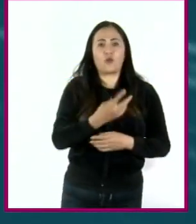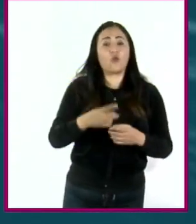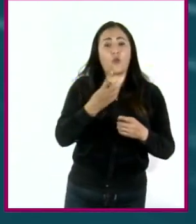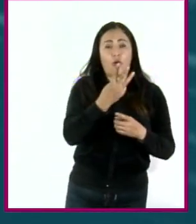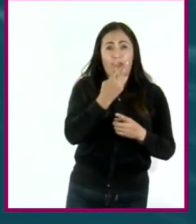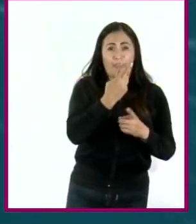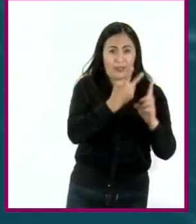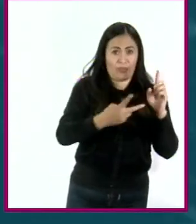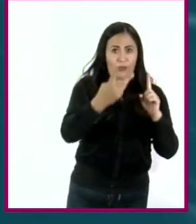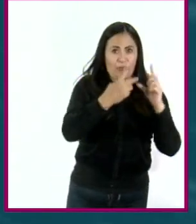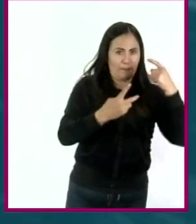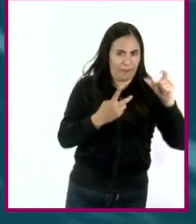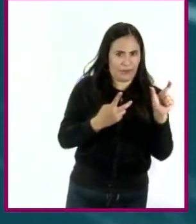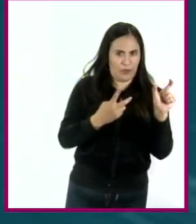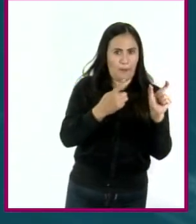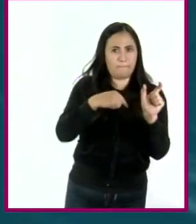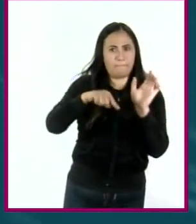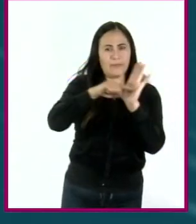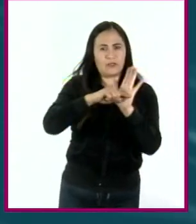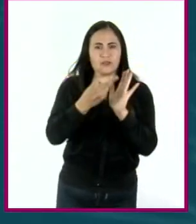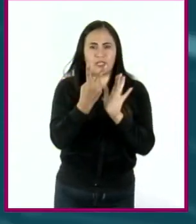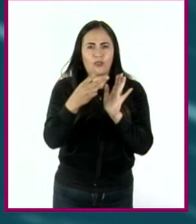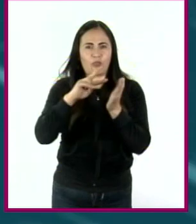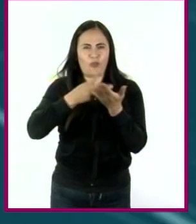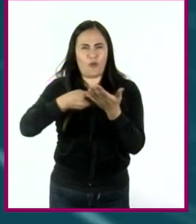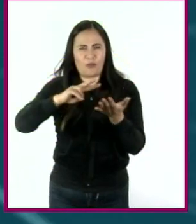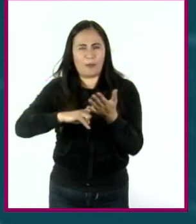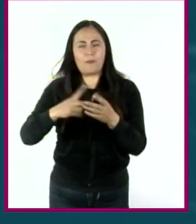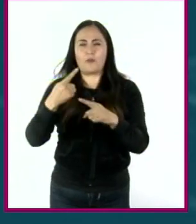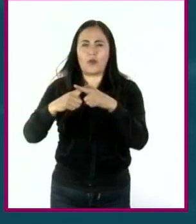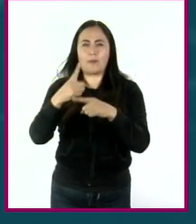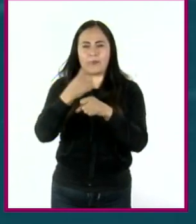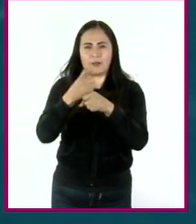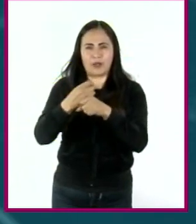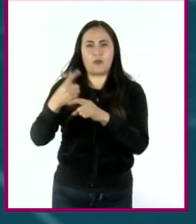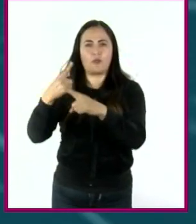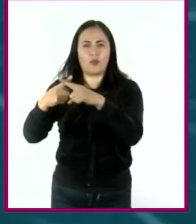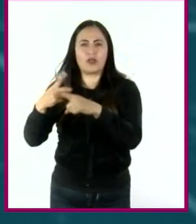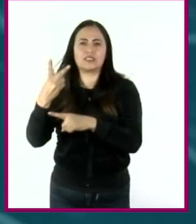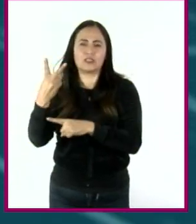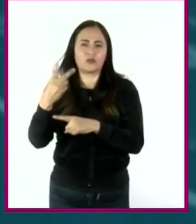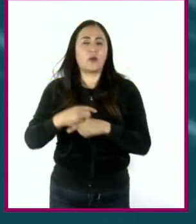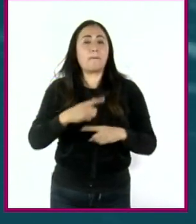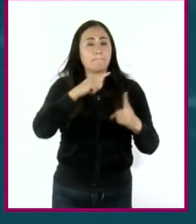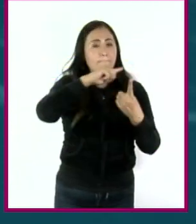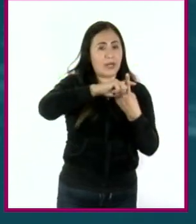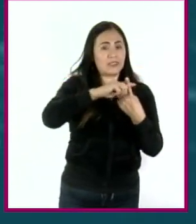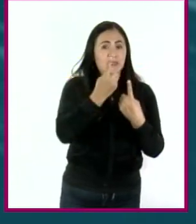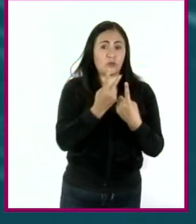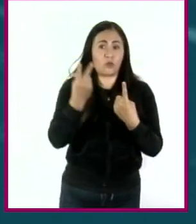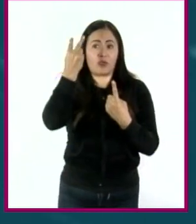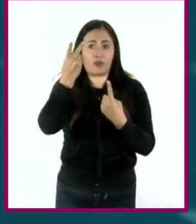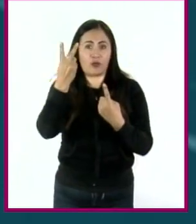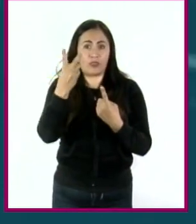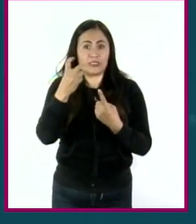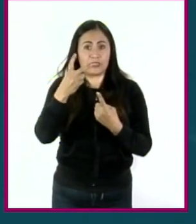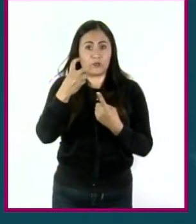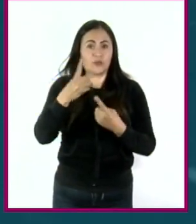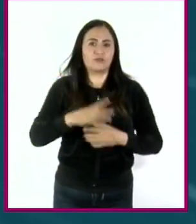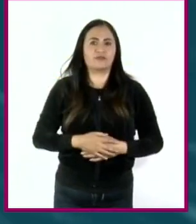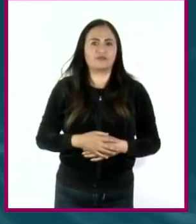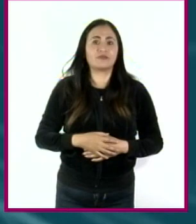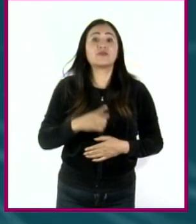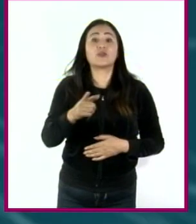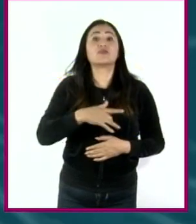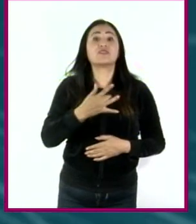término menos el doble producto del primero por el segundo más el cuadrado del segundo. ¿Cómo te quedó el ojo,